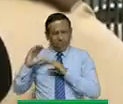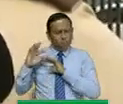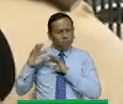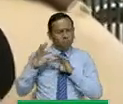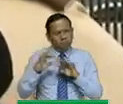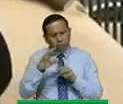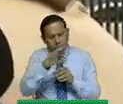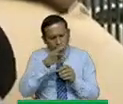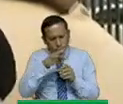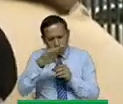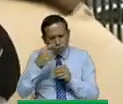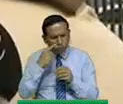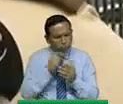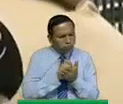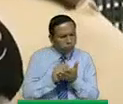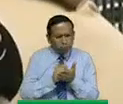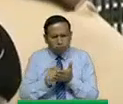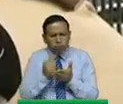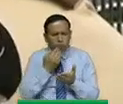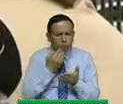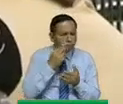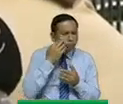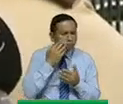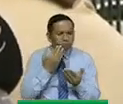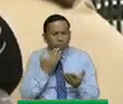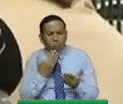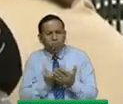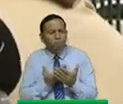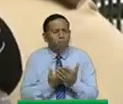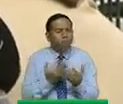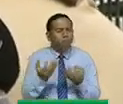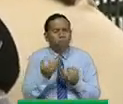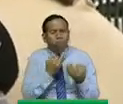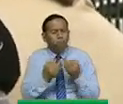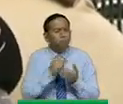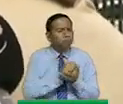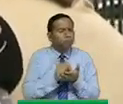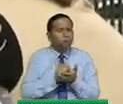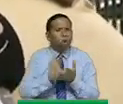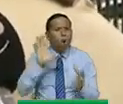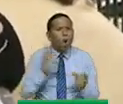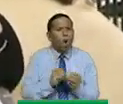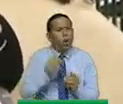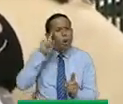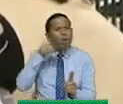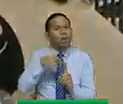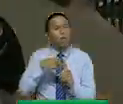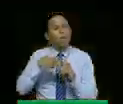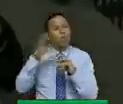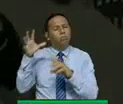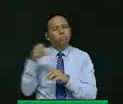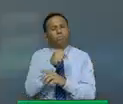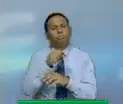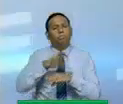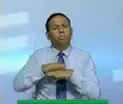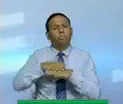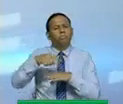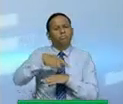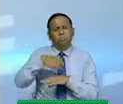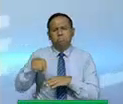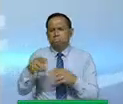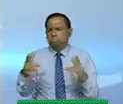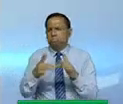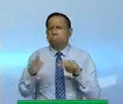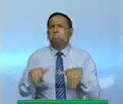recopilación de todos los datos que puedan tener para establecer mismo qué antecedentes si tuvo o no. La víctima labora